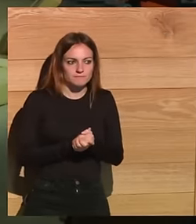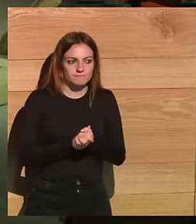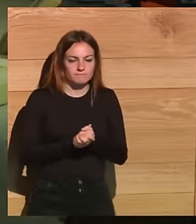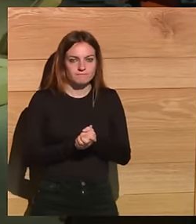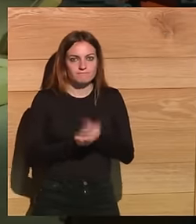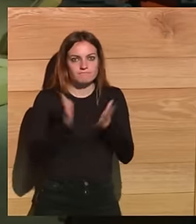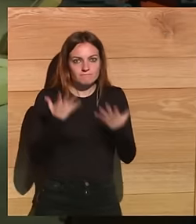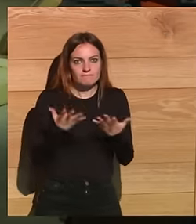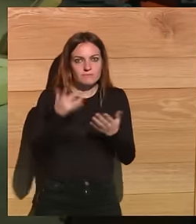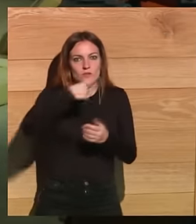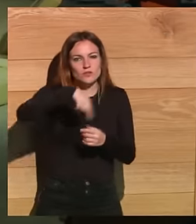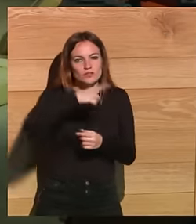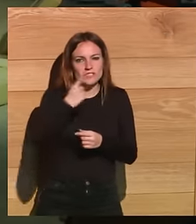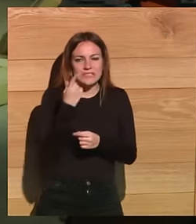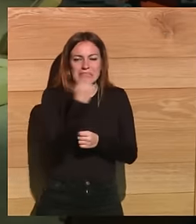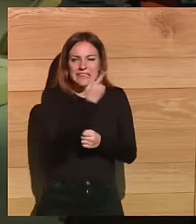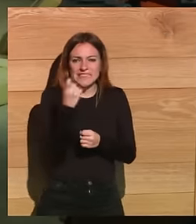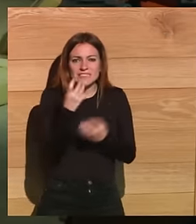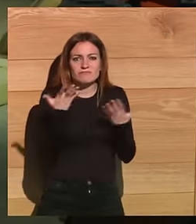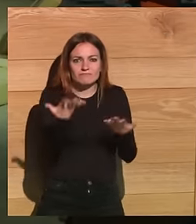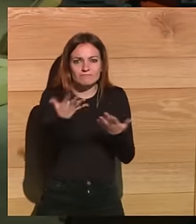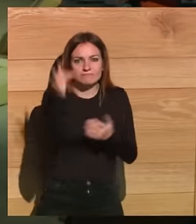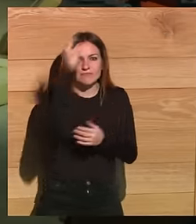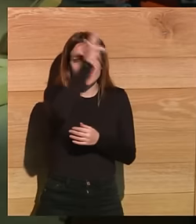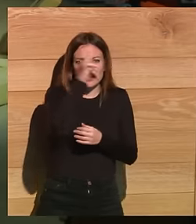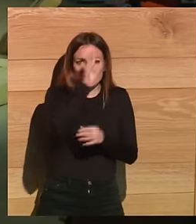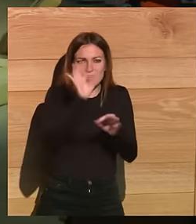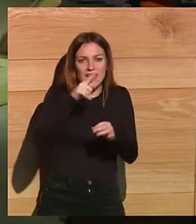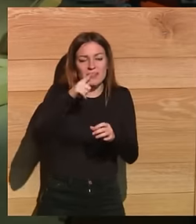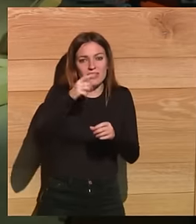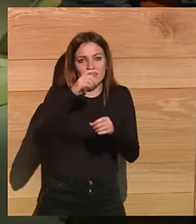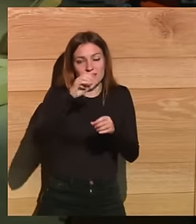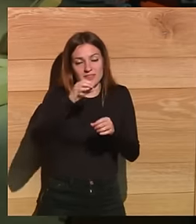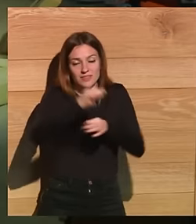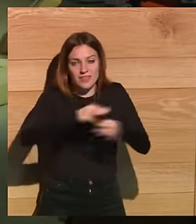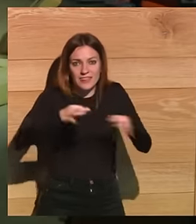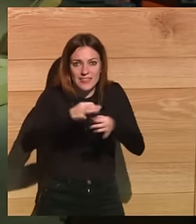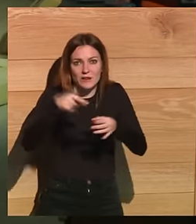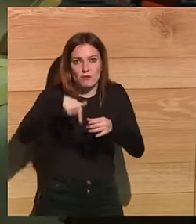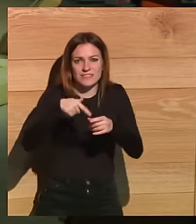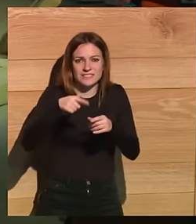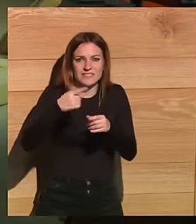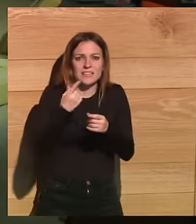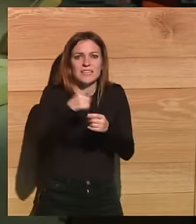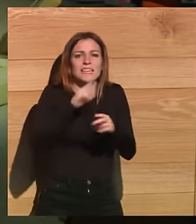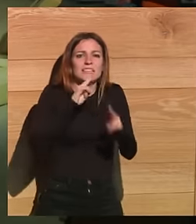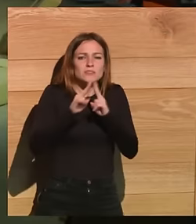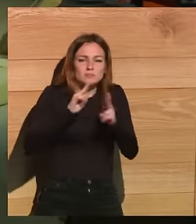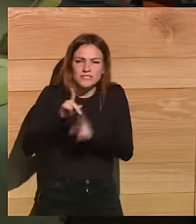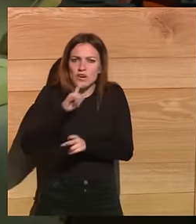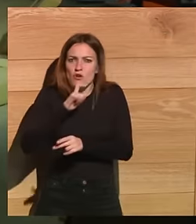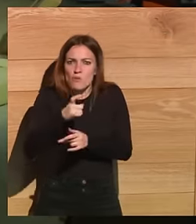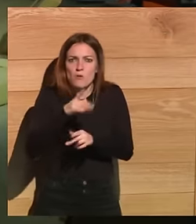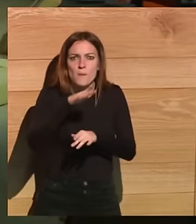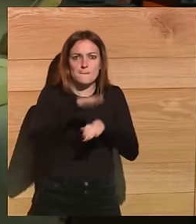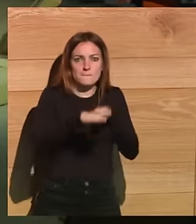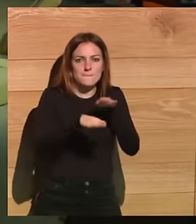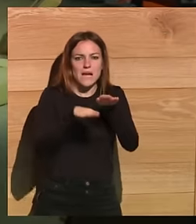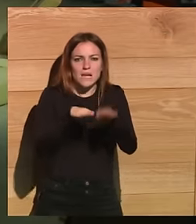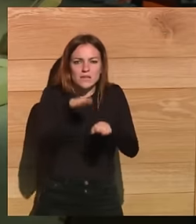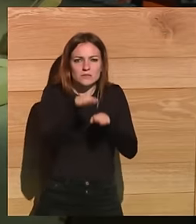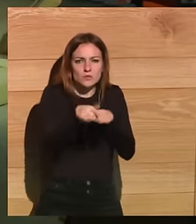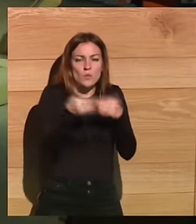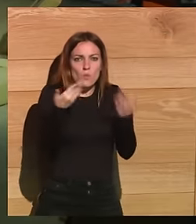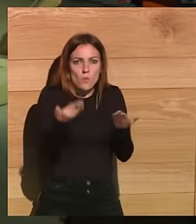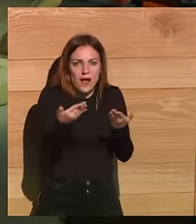Pero necesitamos la teoría de todas las células intermedias. ¿Cómo responden? ¿Cuáles son los pasos anteriores? ¿Los